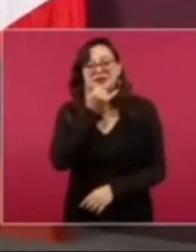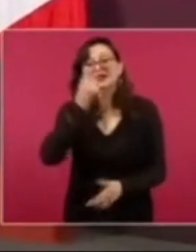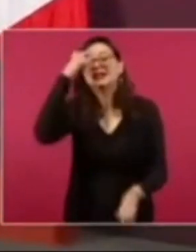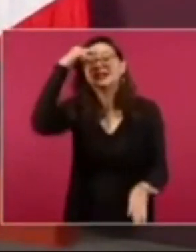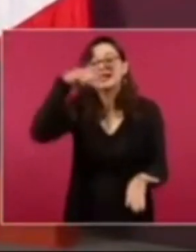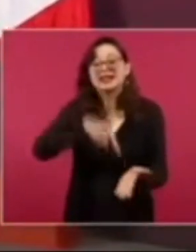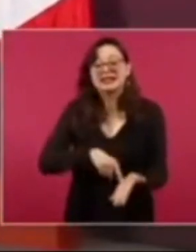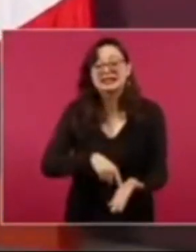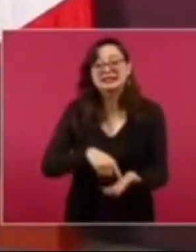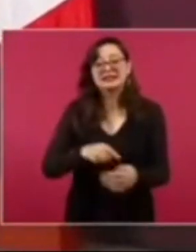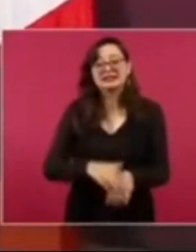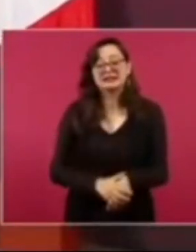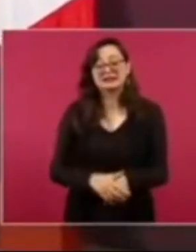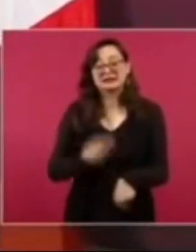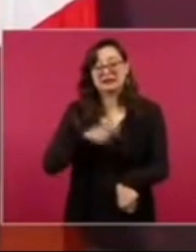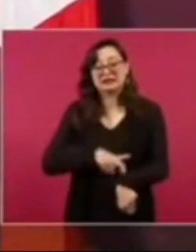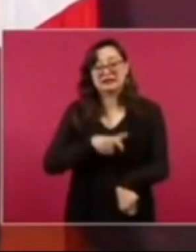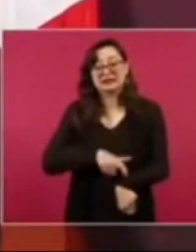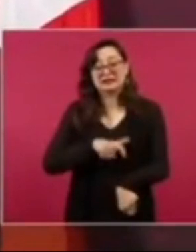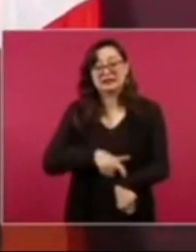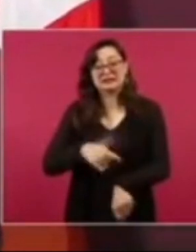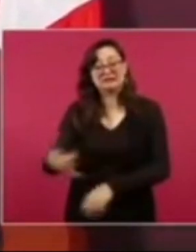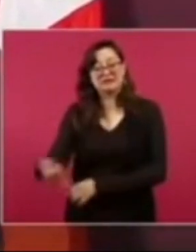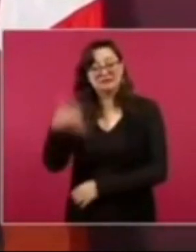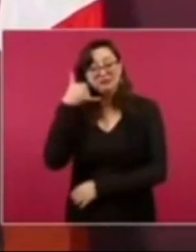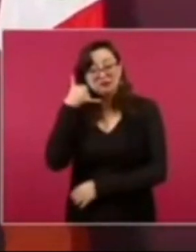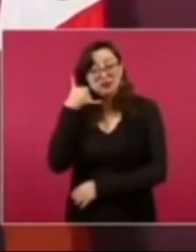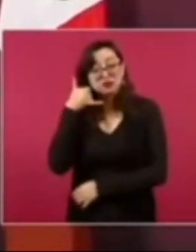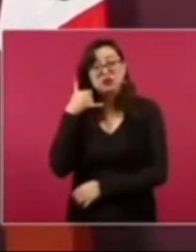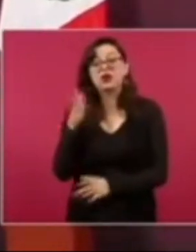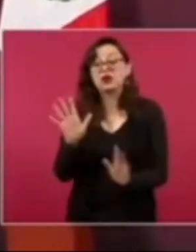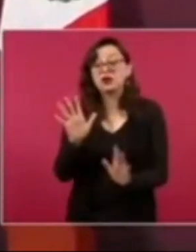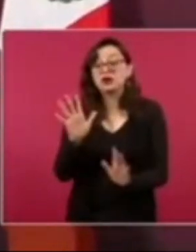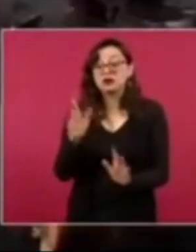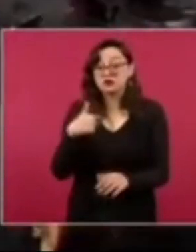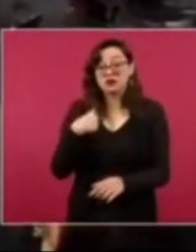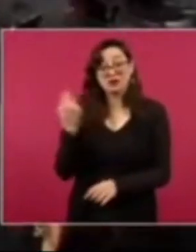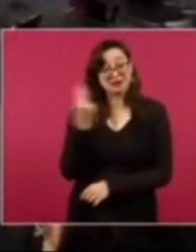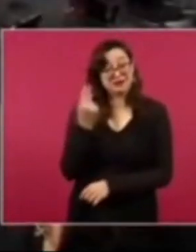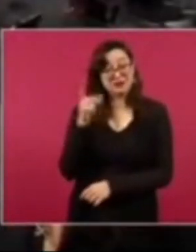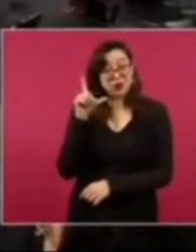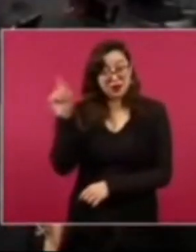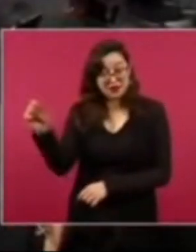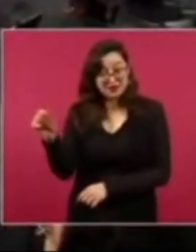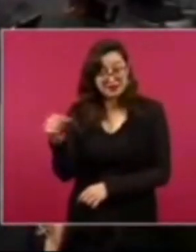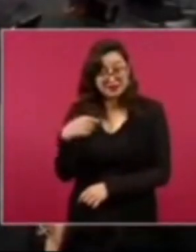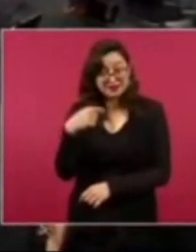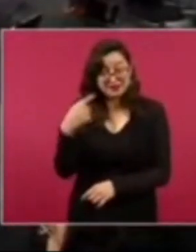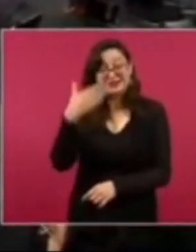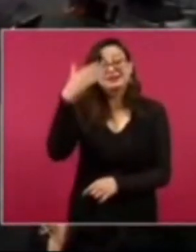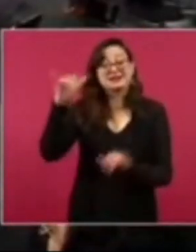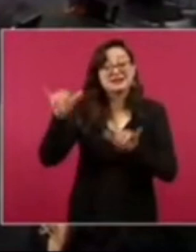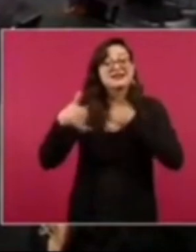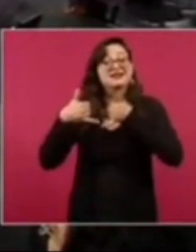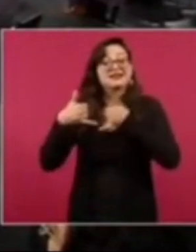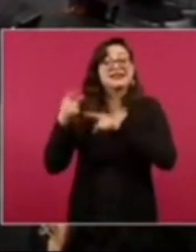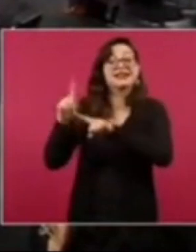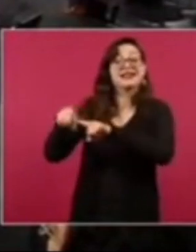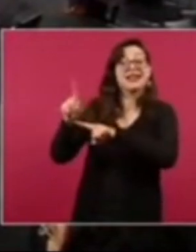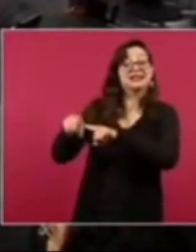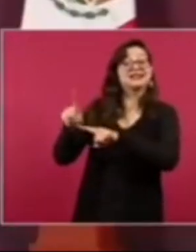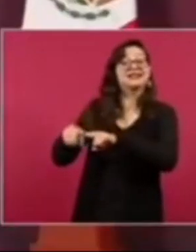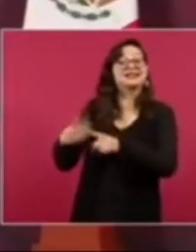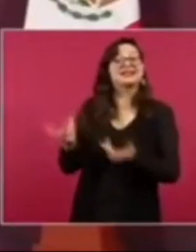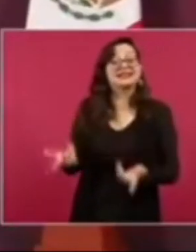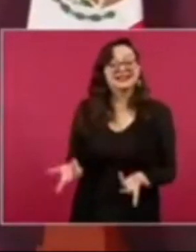Que ya como eso me va. Si les digo con quién, ¿me dejan ir? ¿Sí? ¿Sí o no?